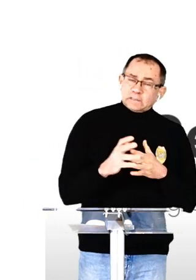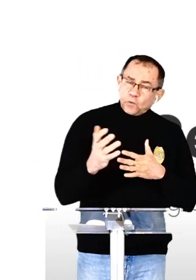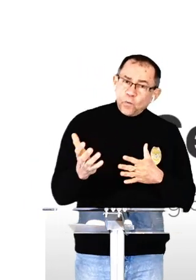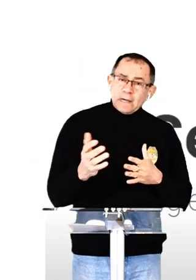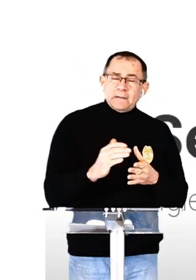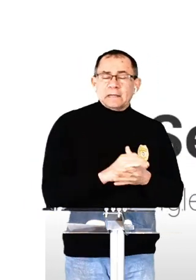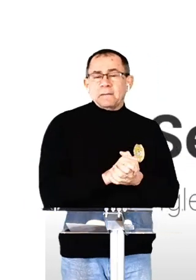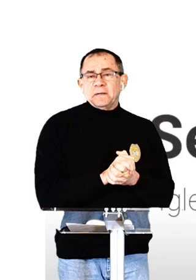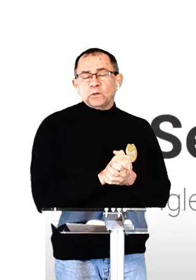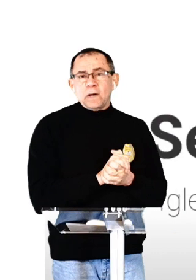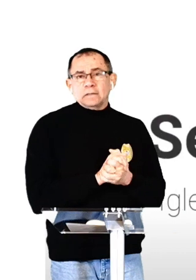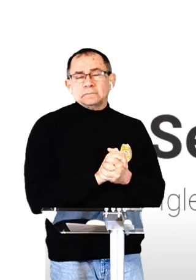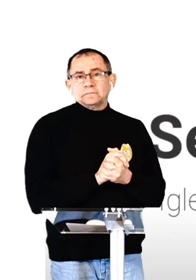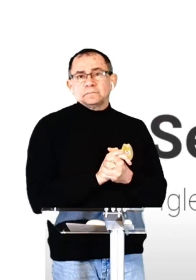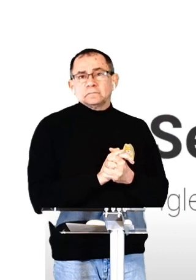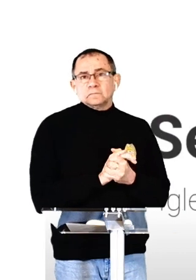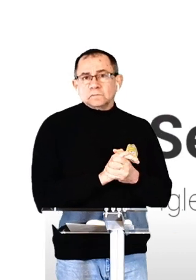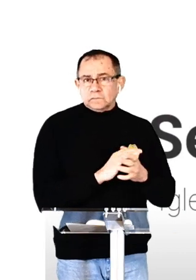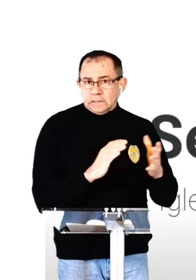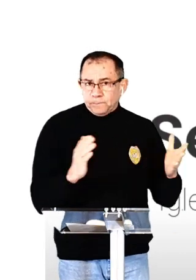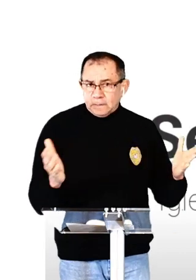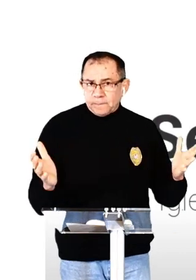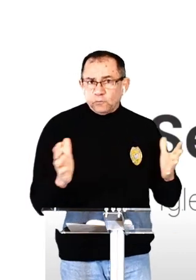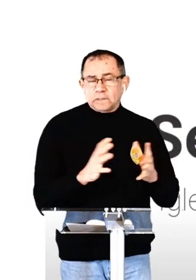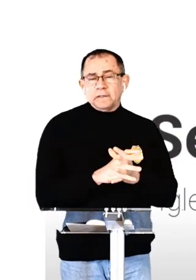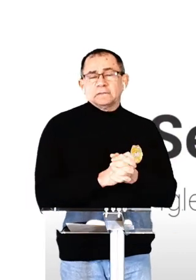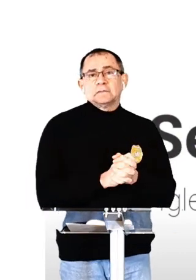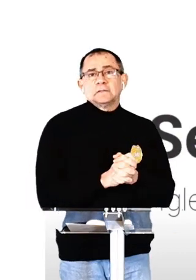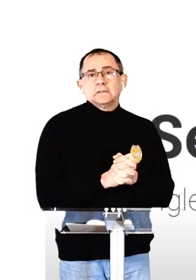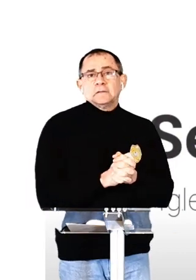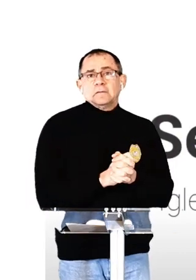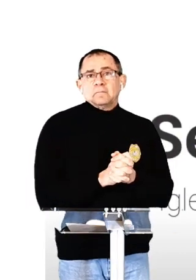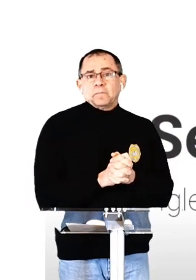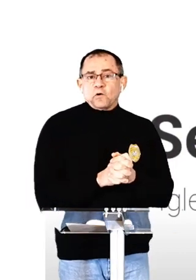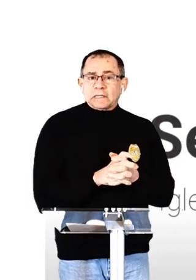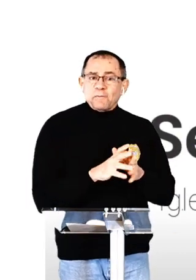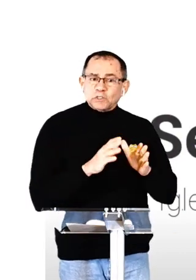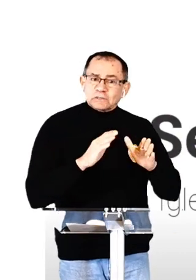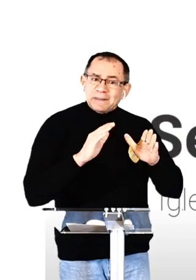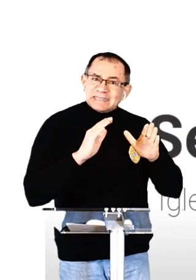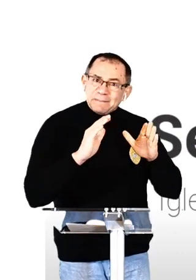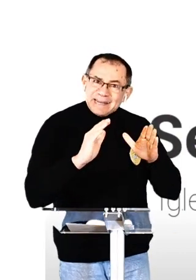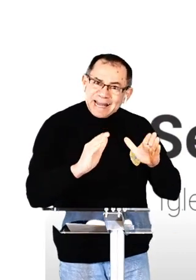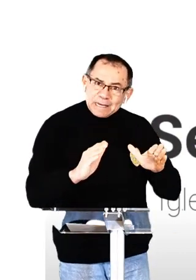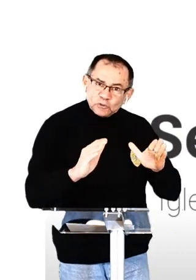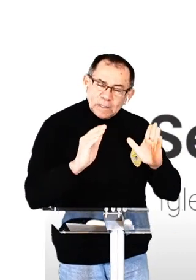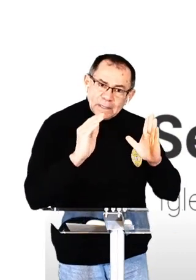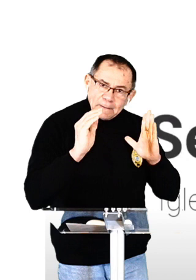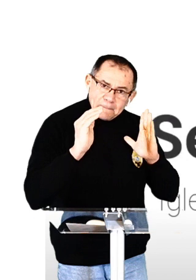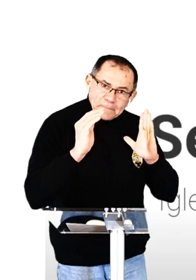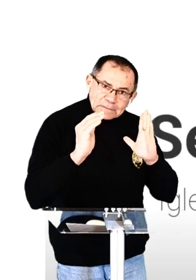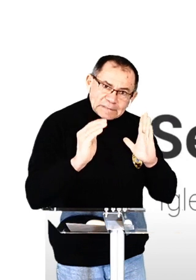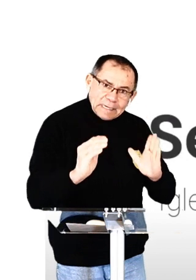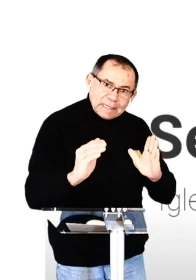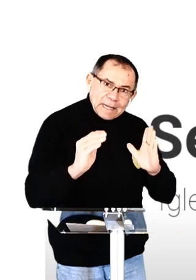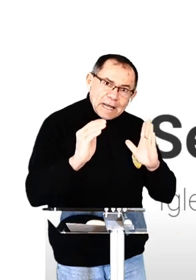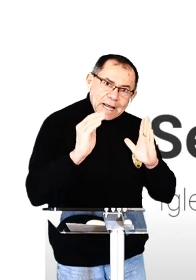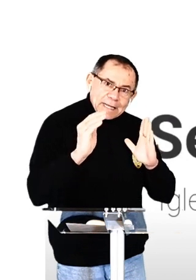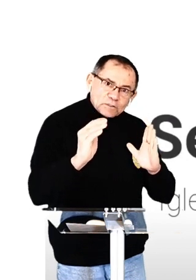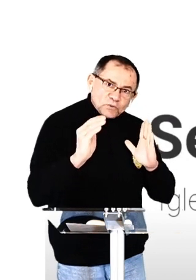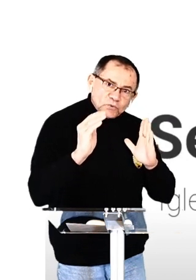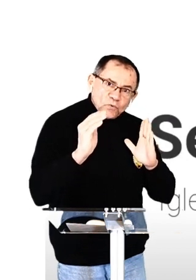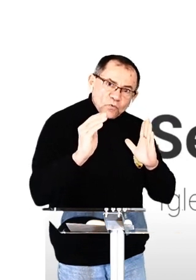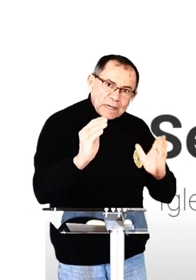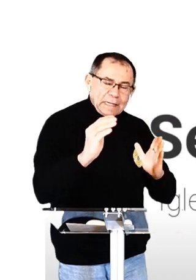Tenemos la escuela de guerra espiritual disponible para ustedes. Pero ahora estamos haciendo también seminarios cerca